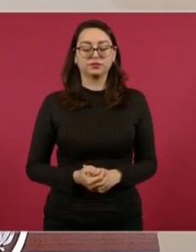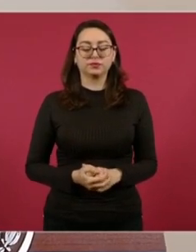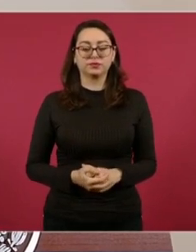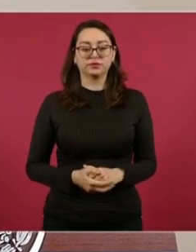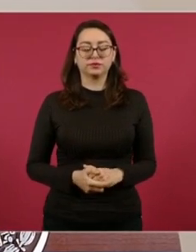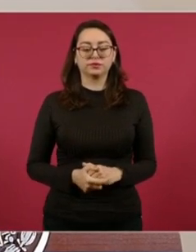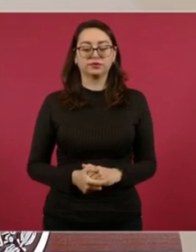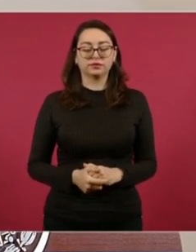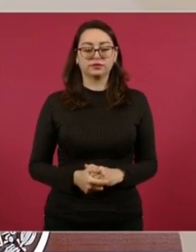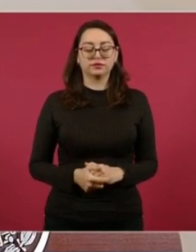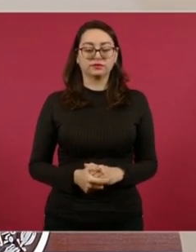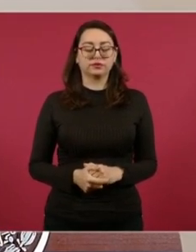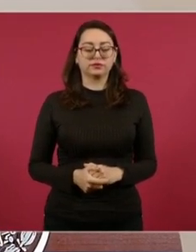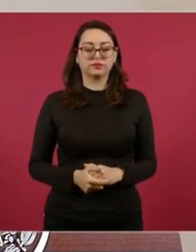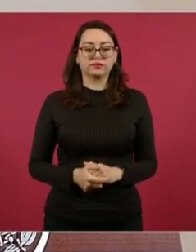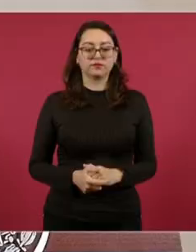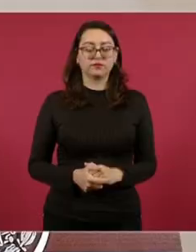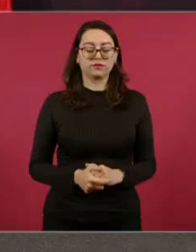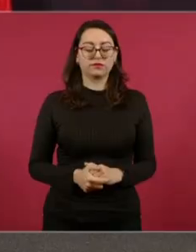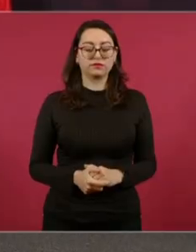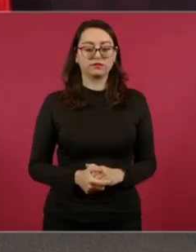no podemos, como